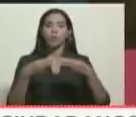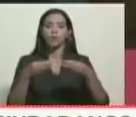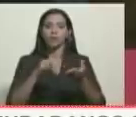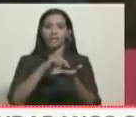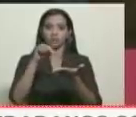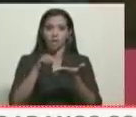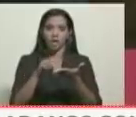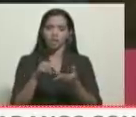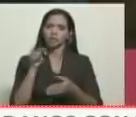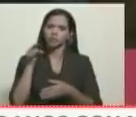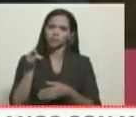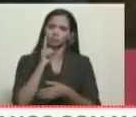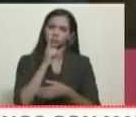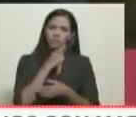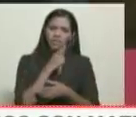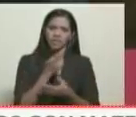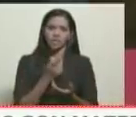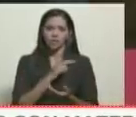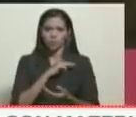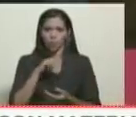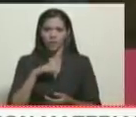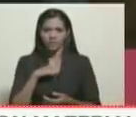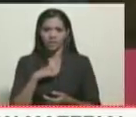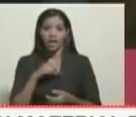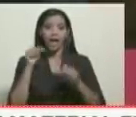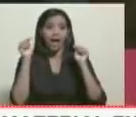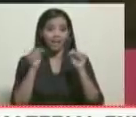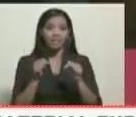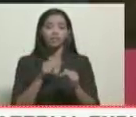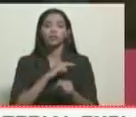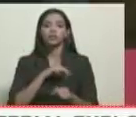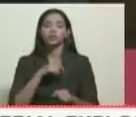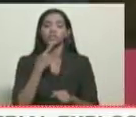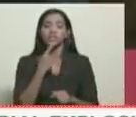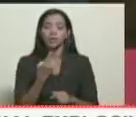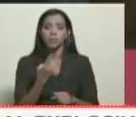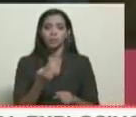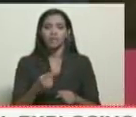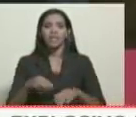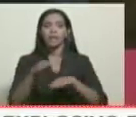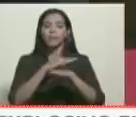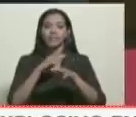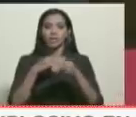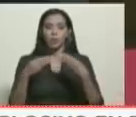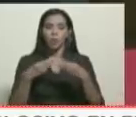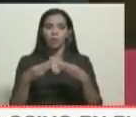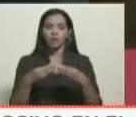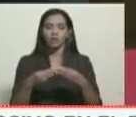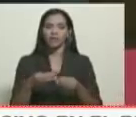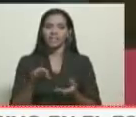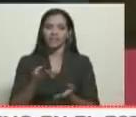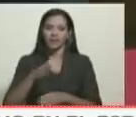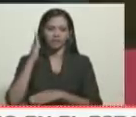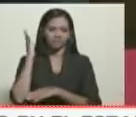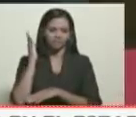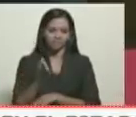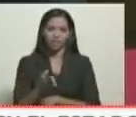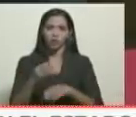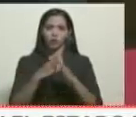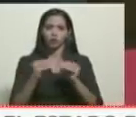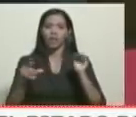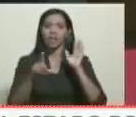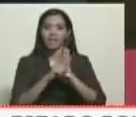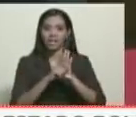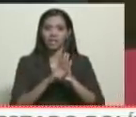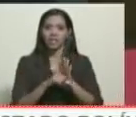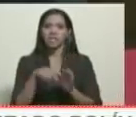tú mencionabas lo de la llamada nuestra, obviamente allí nosotros dijimos que el Ministerio Público iba a actuar con todo el peso de la ley contra